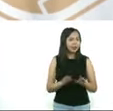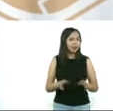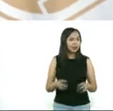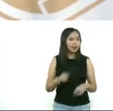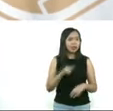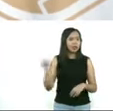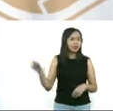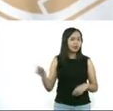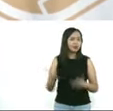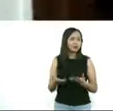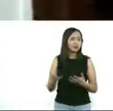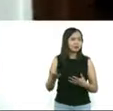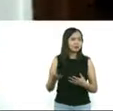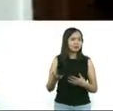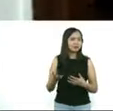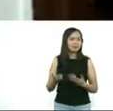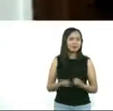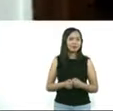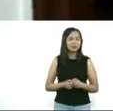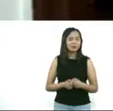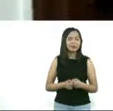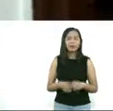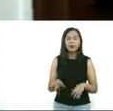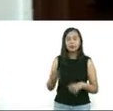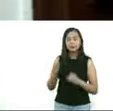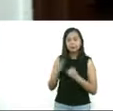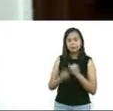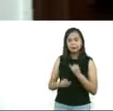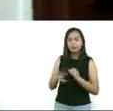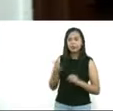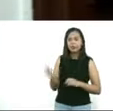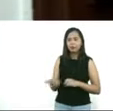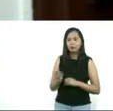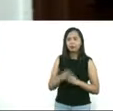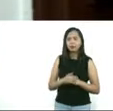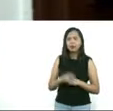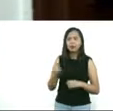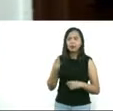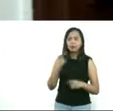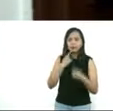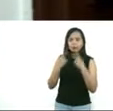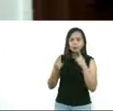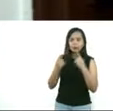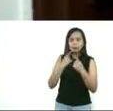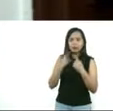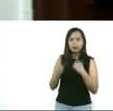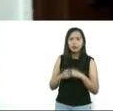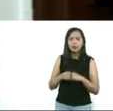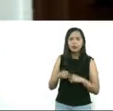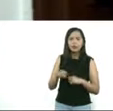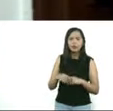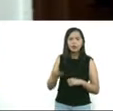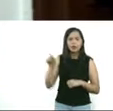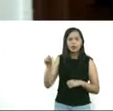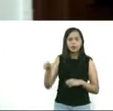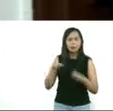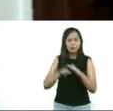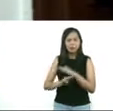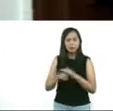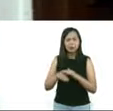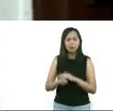mandato. Ok, y por último preguntarle, ¿cuál es el diálogo que han mantenido con los integrantes del sindicato del Metro? Ayer